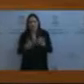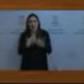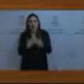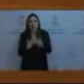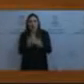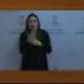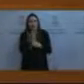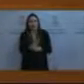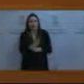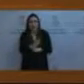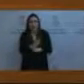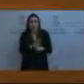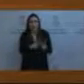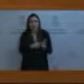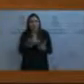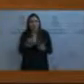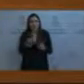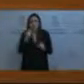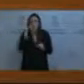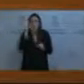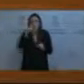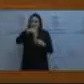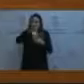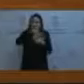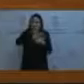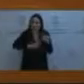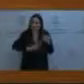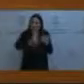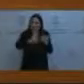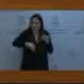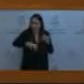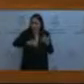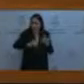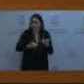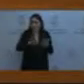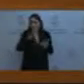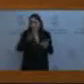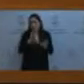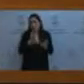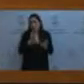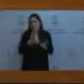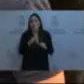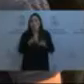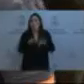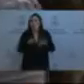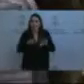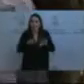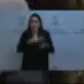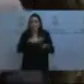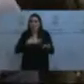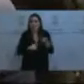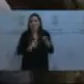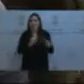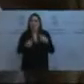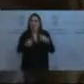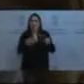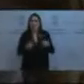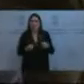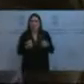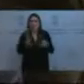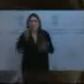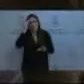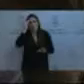que se recogen en el texto transaccionado, ¿no?, para convocar esa mesa de negociación, ¿no? Pero yo creo que